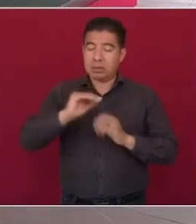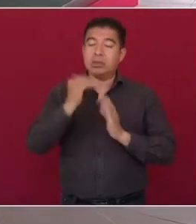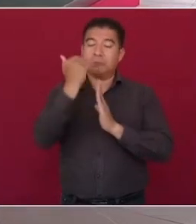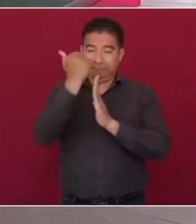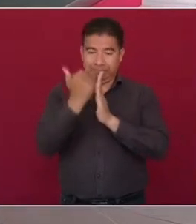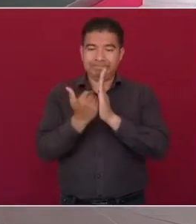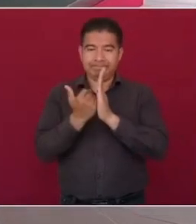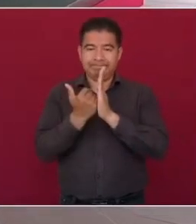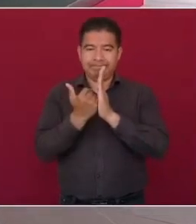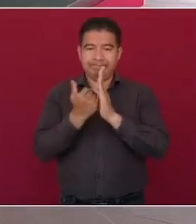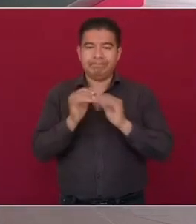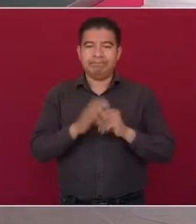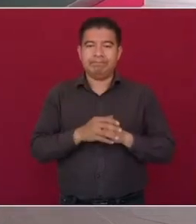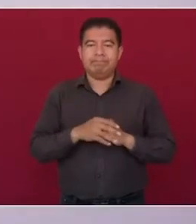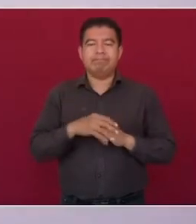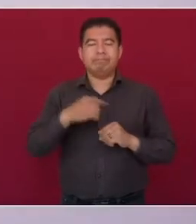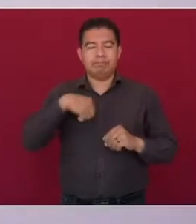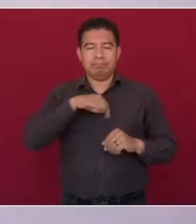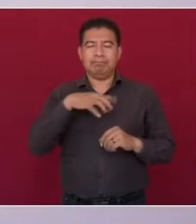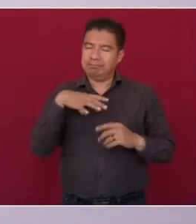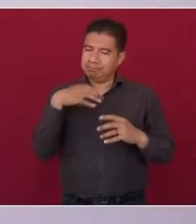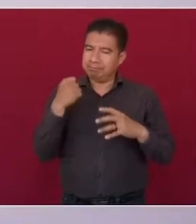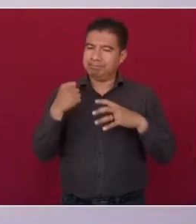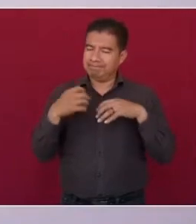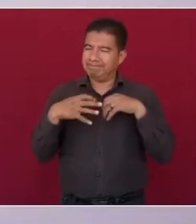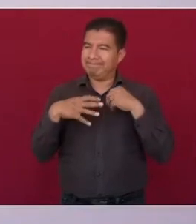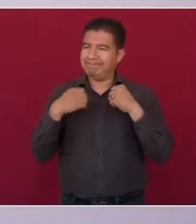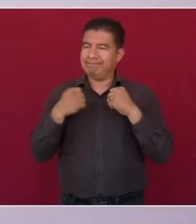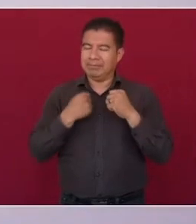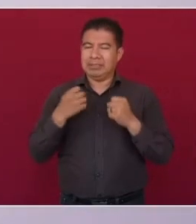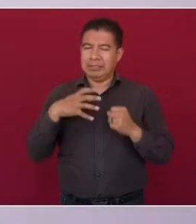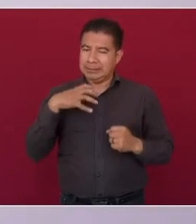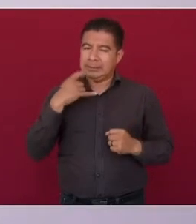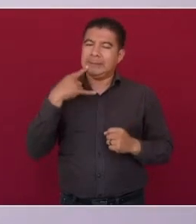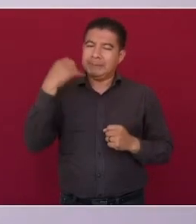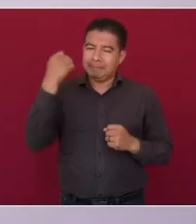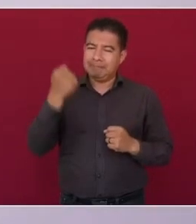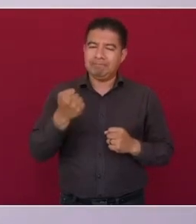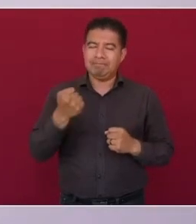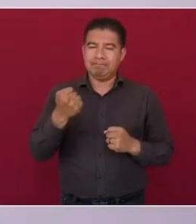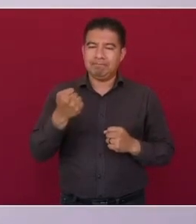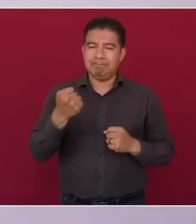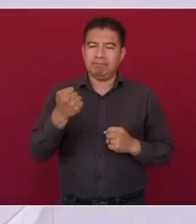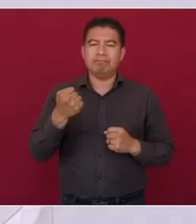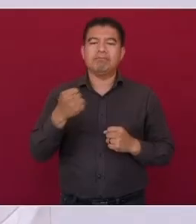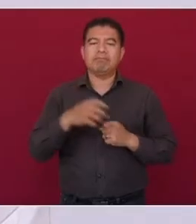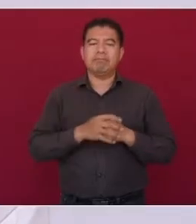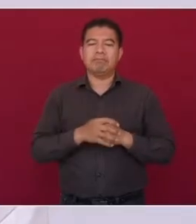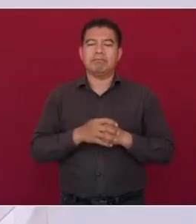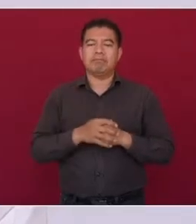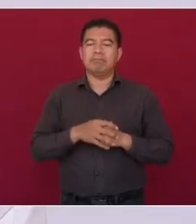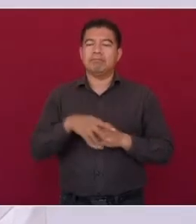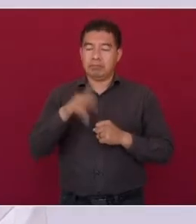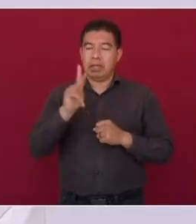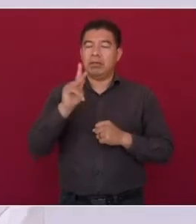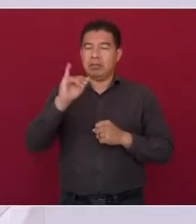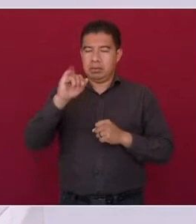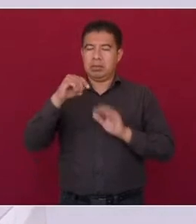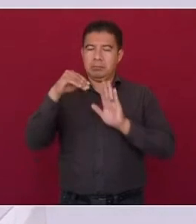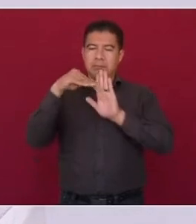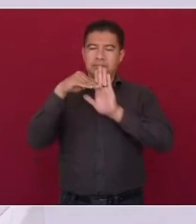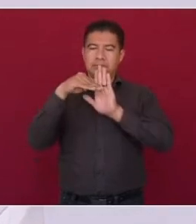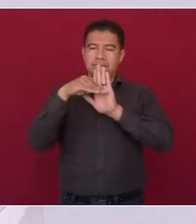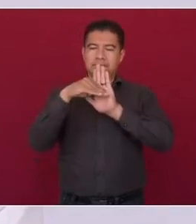eso es lo que más nos ha costado. De todas maneras, ya hay una tendencia a la